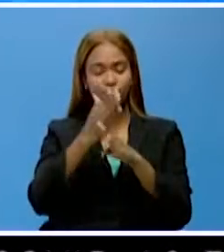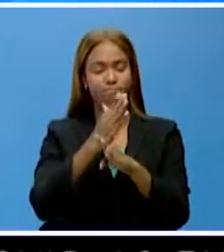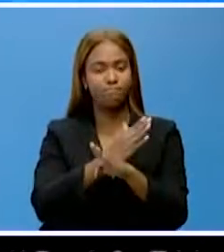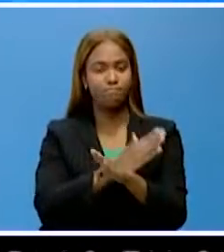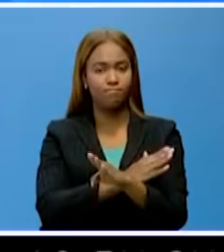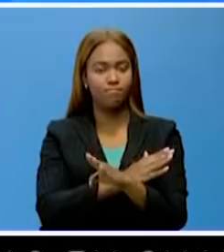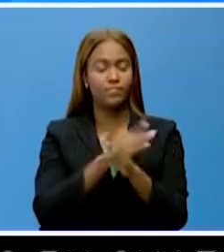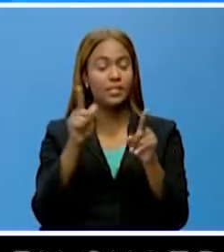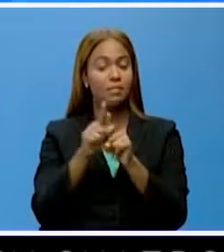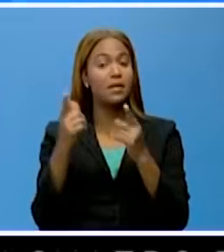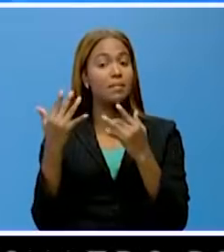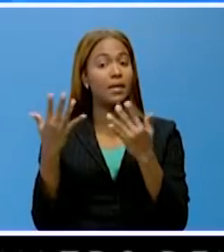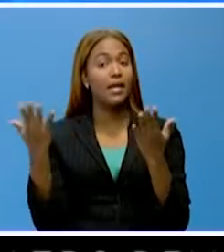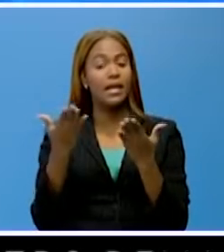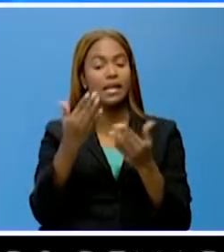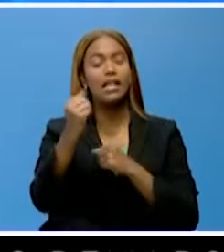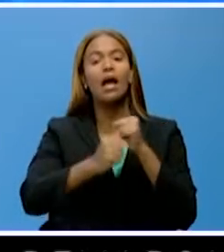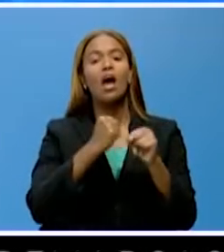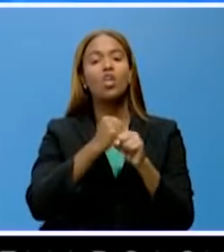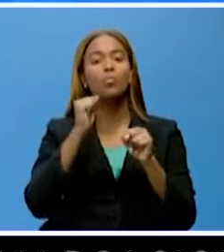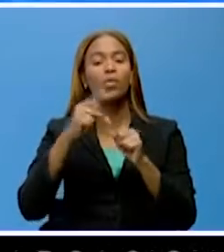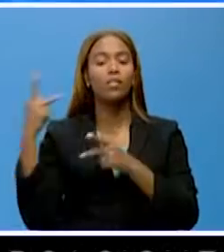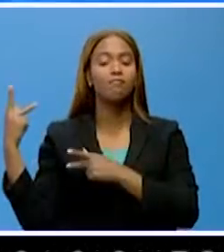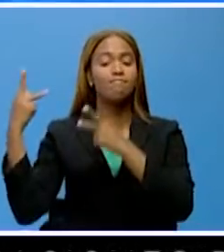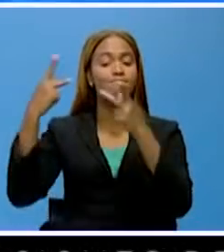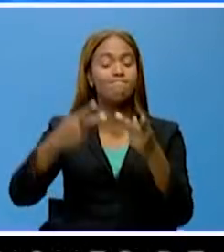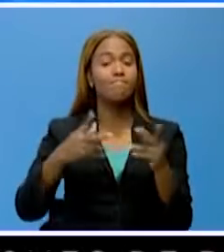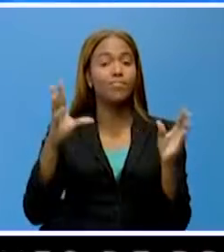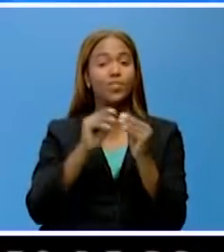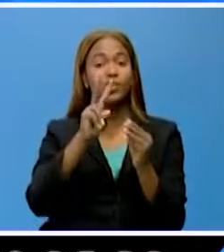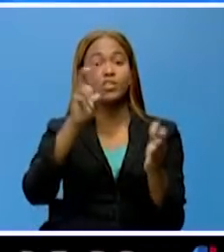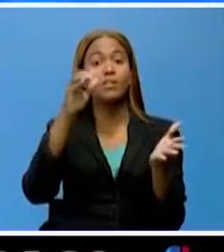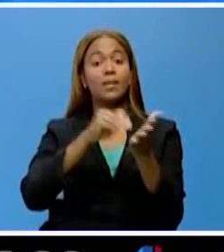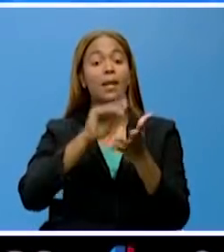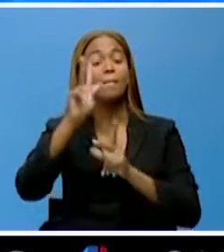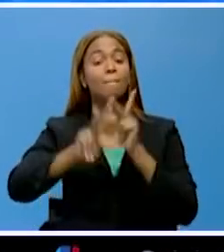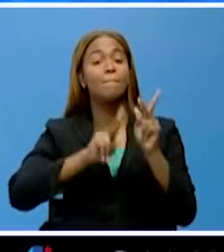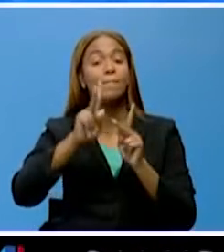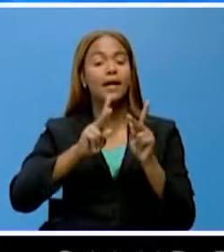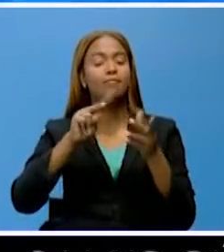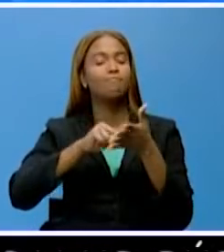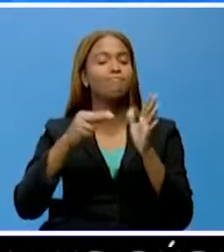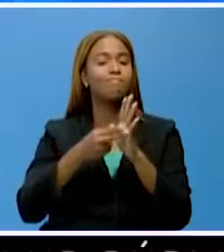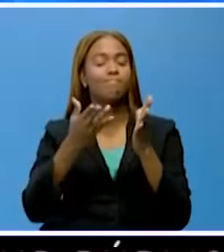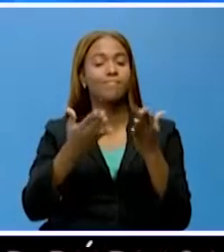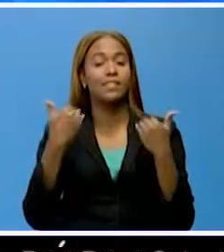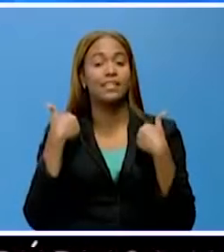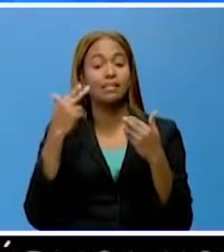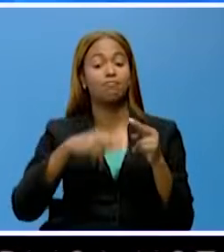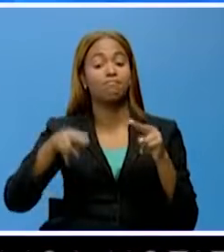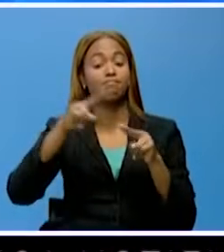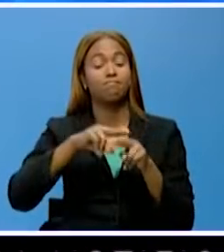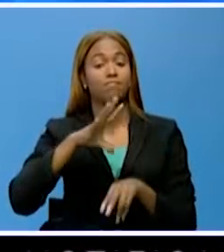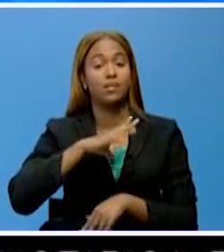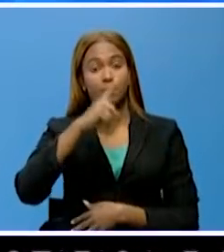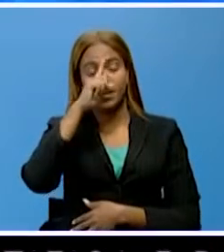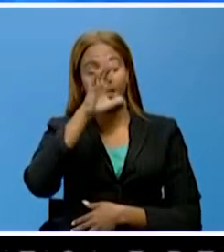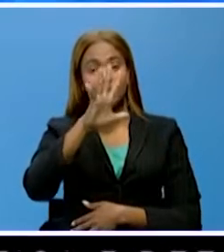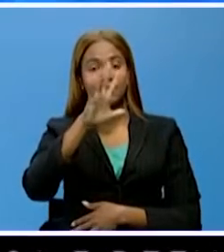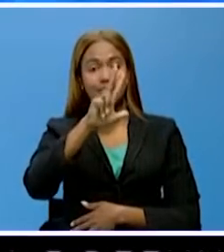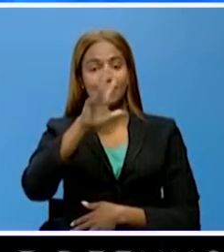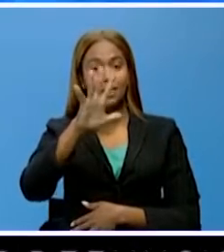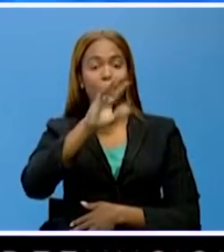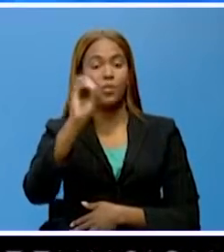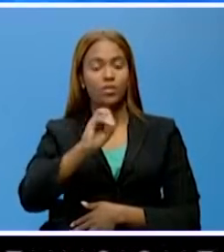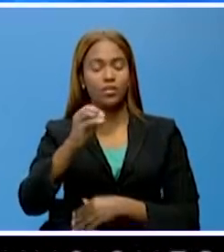se espera también, ¿no? Que este año pues arriben unos, oigan bien, 200,000 pasajeros, lo que representa un crecimiento de un